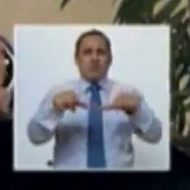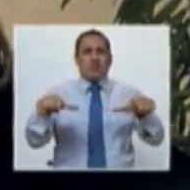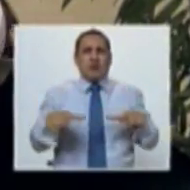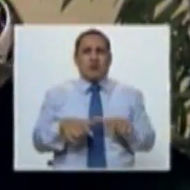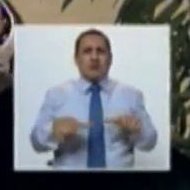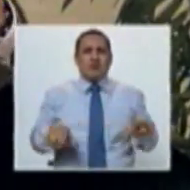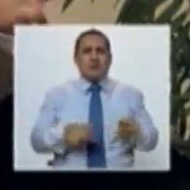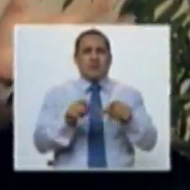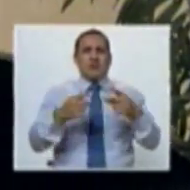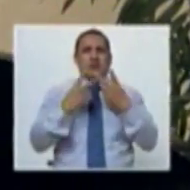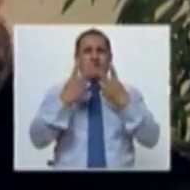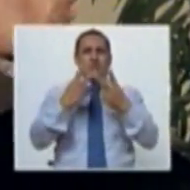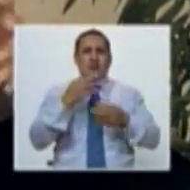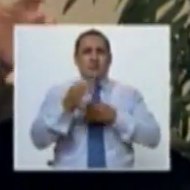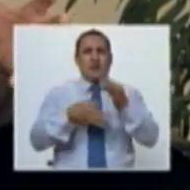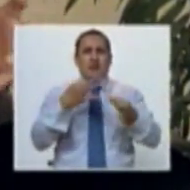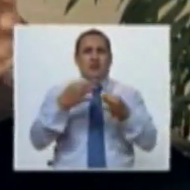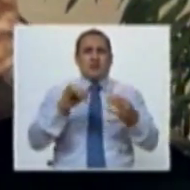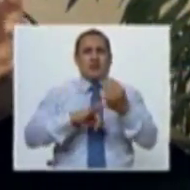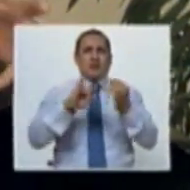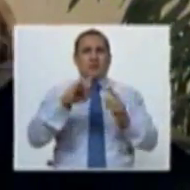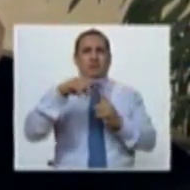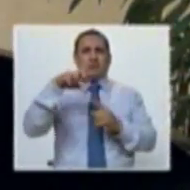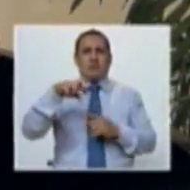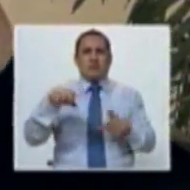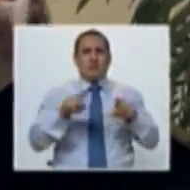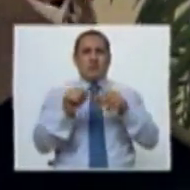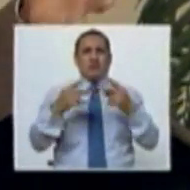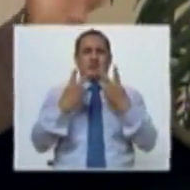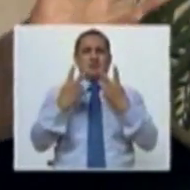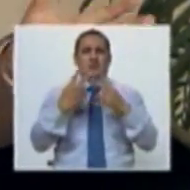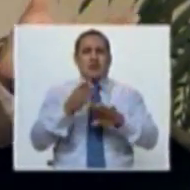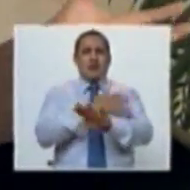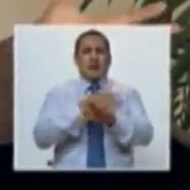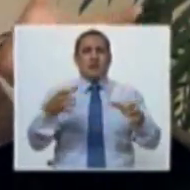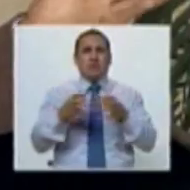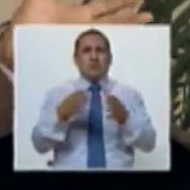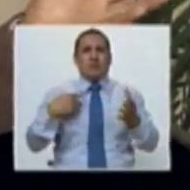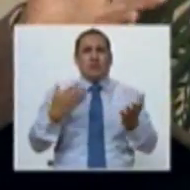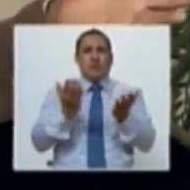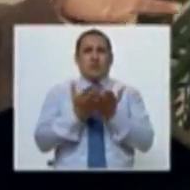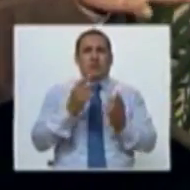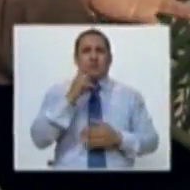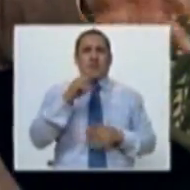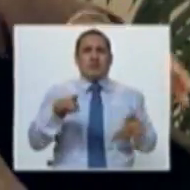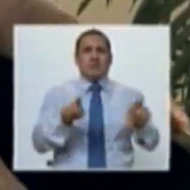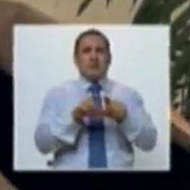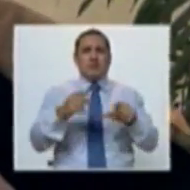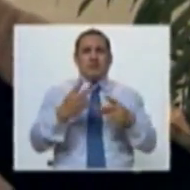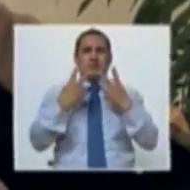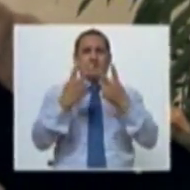sindicalismo, el sindicato, el SUTEP concretamente, o el colegio de profesores, no sé quiénes han